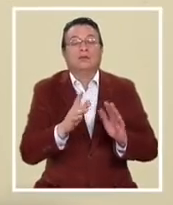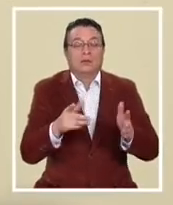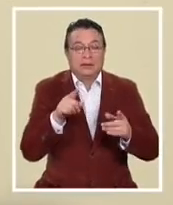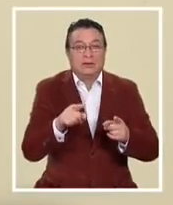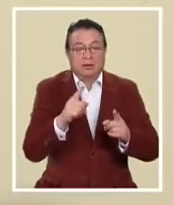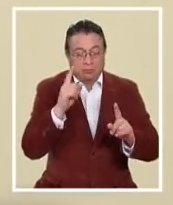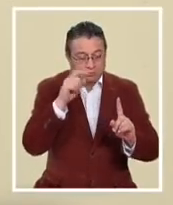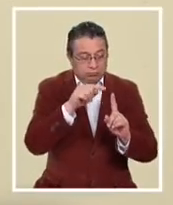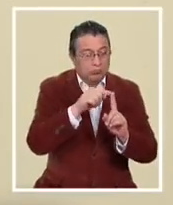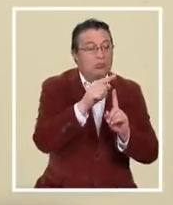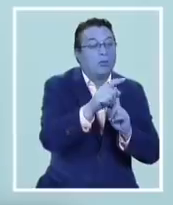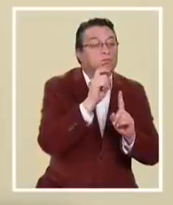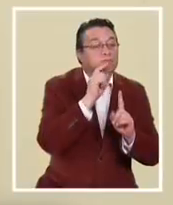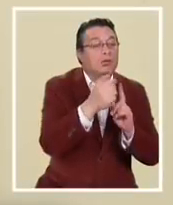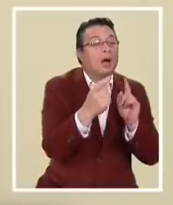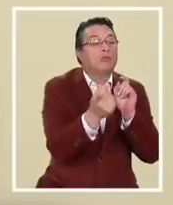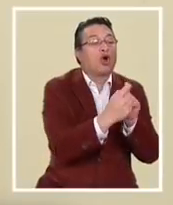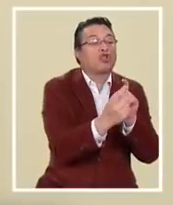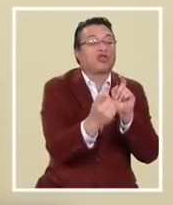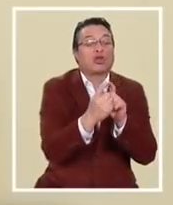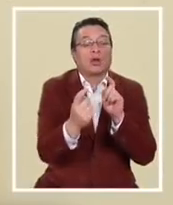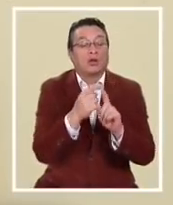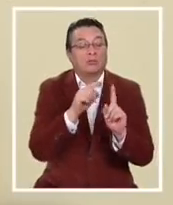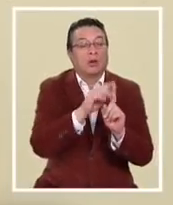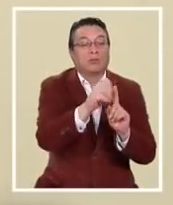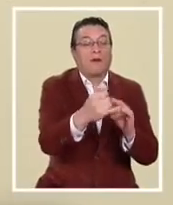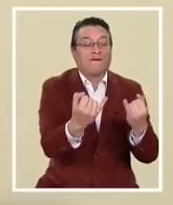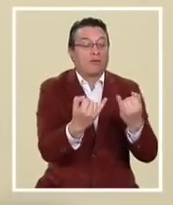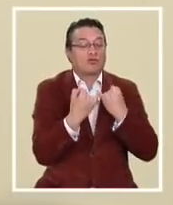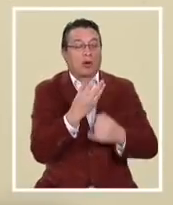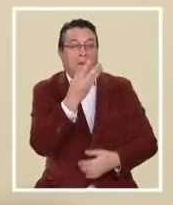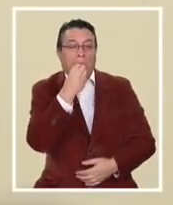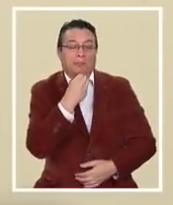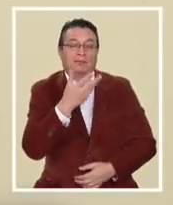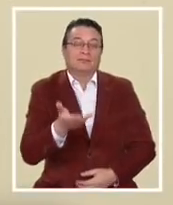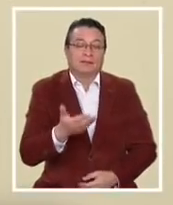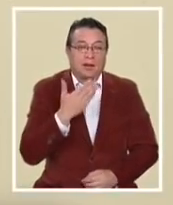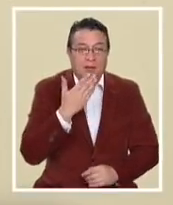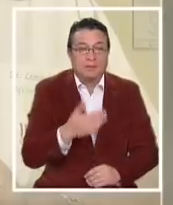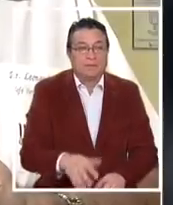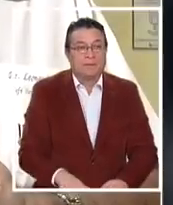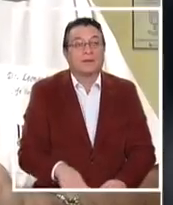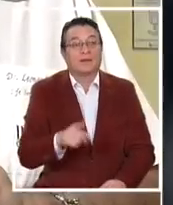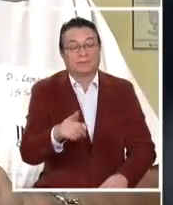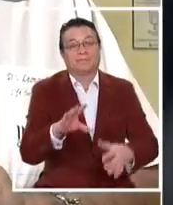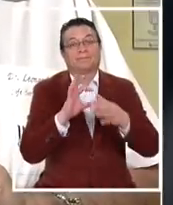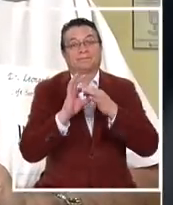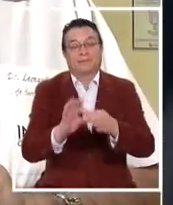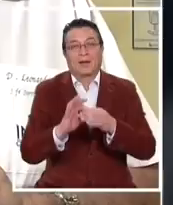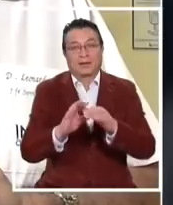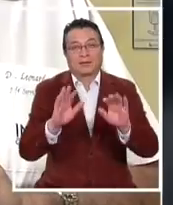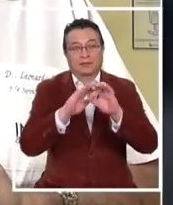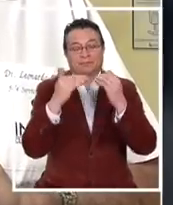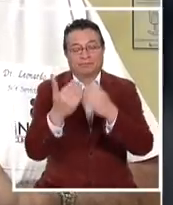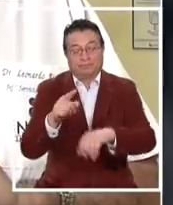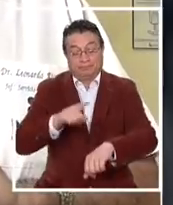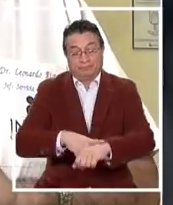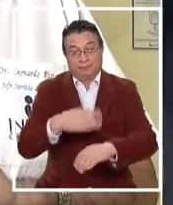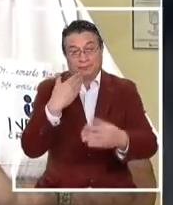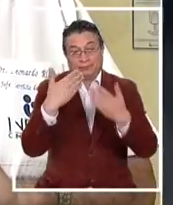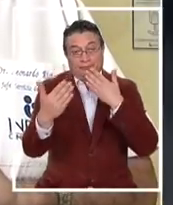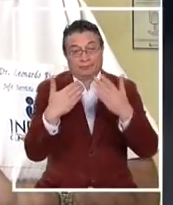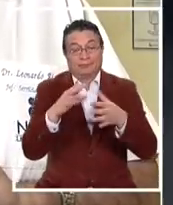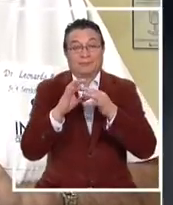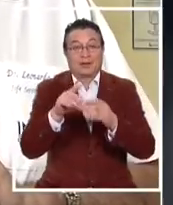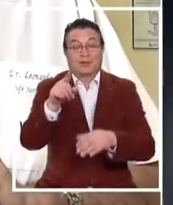también se complica mucho cuando la información que se entrega no es correcta. Leonardo Restori, le agradecemos por darnos estos minutos. Sabemos que está